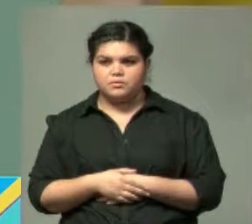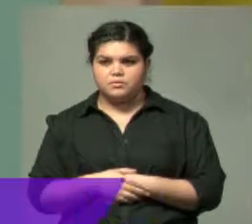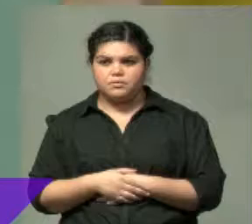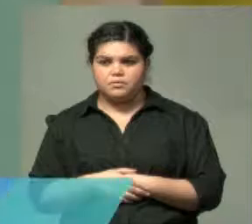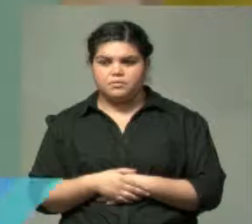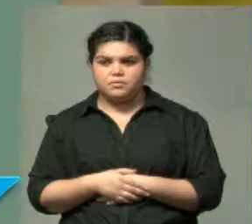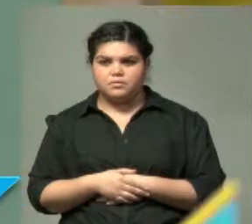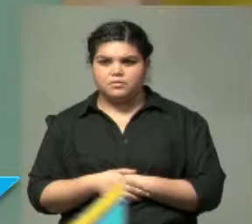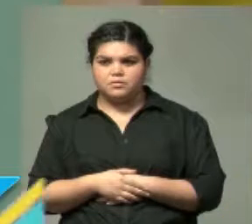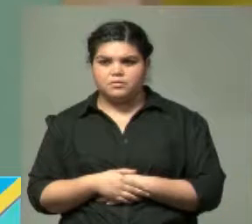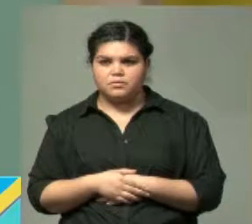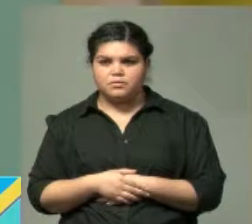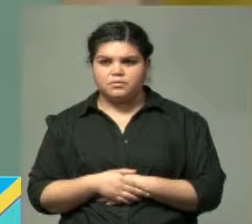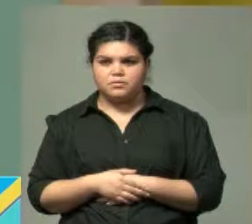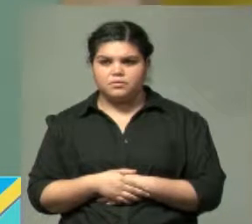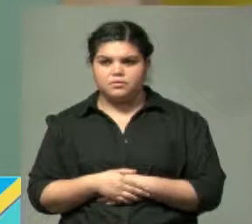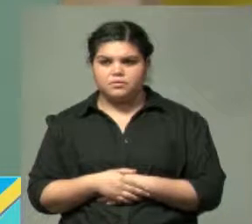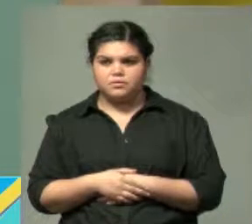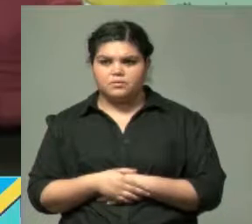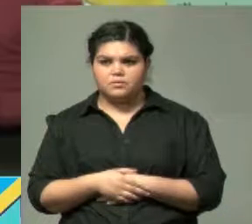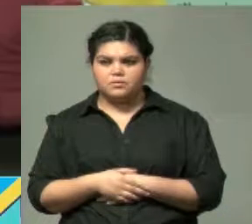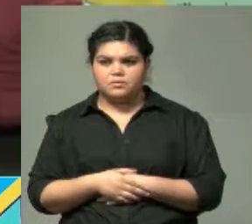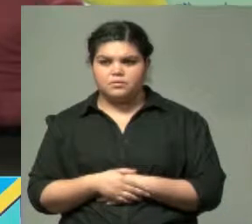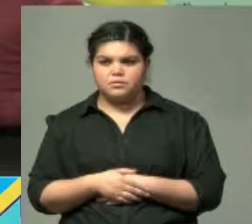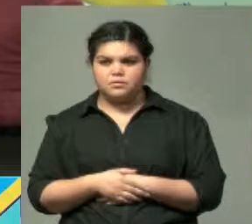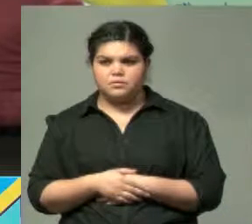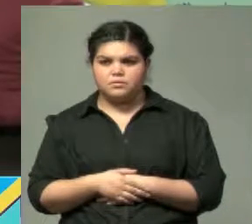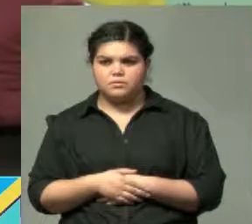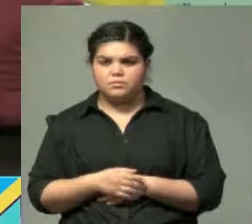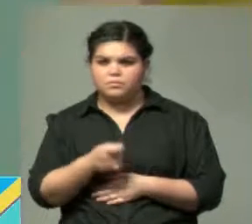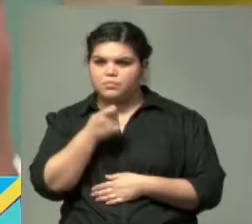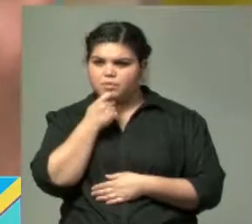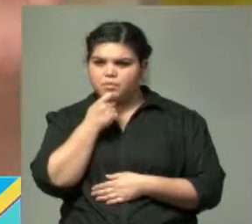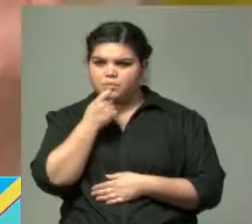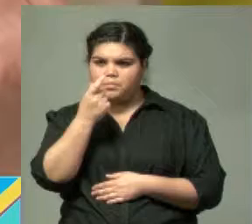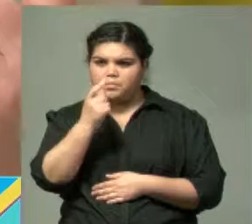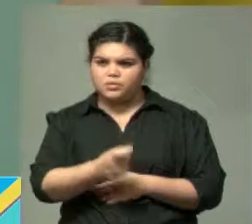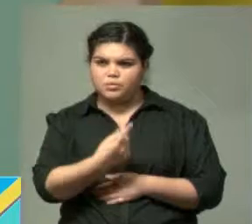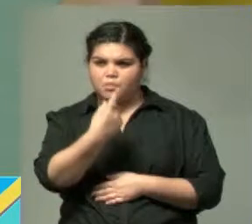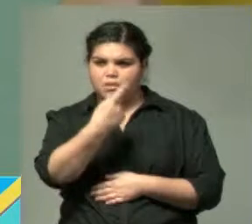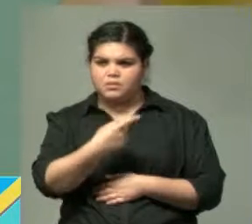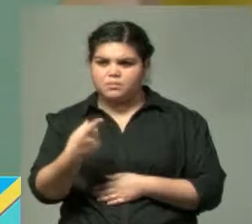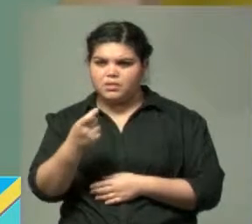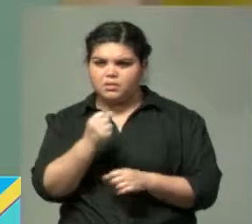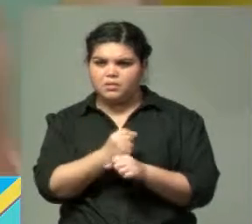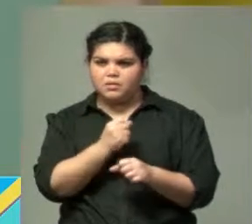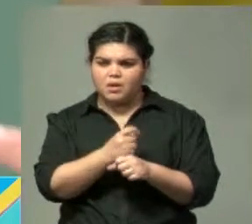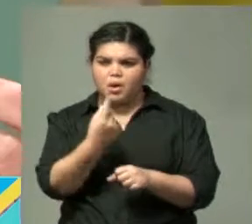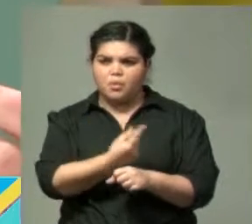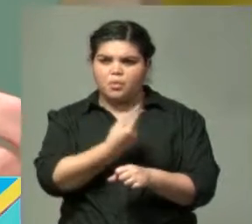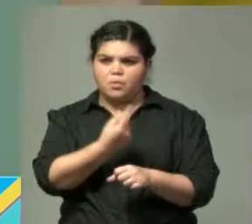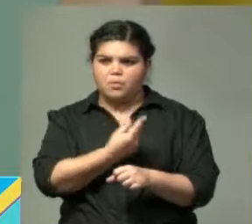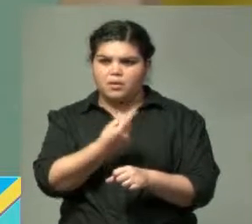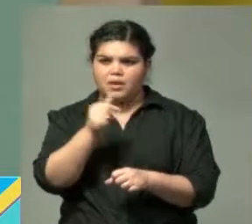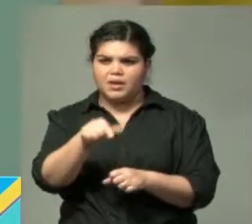sido encuestados, se van a dar cuenta de que si una persona trabajó una semana antes una hora por lo menos, ya no